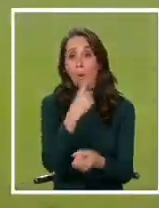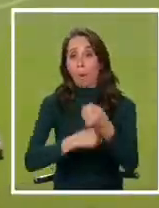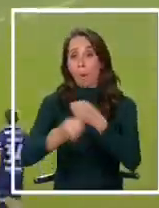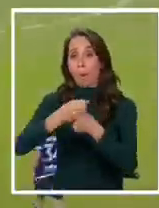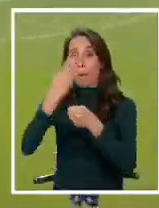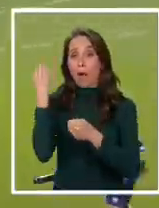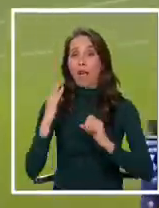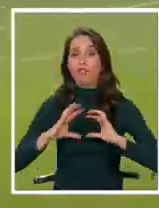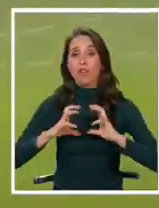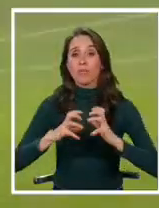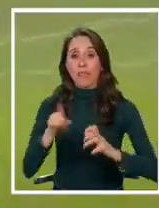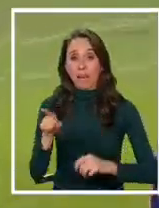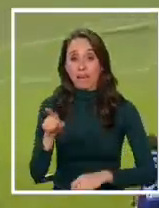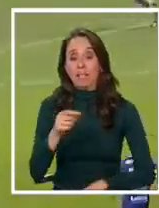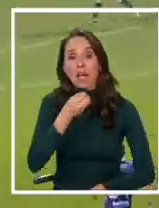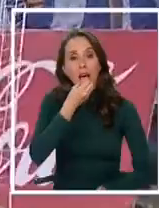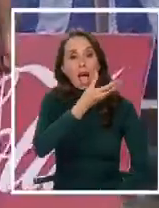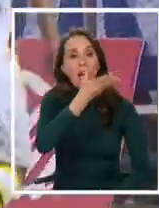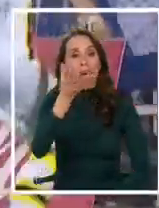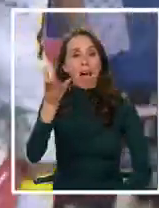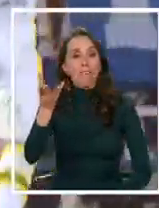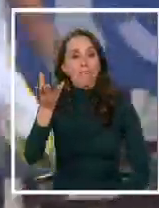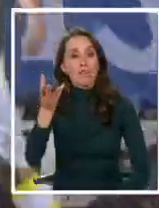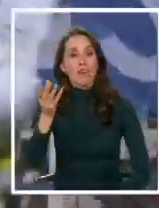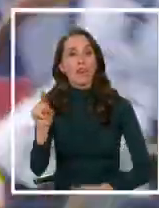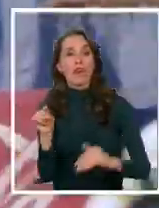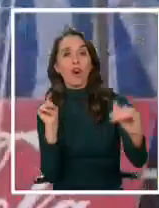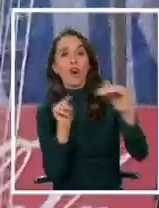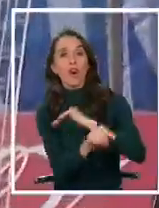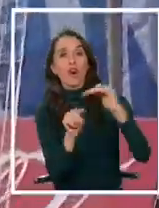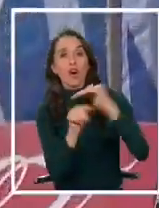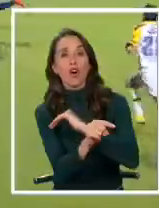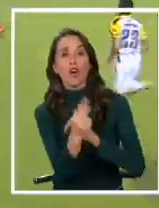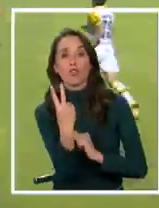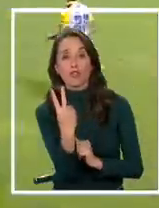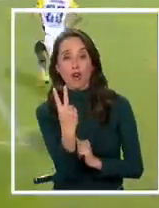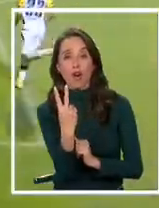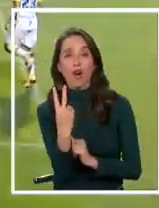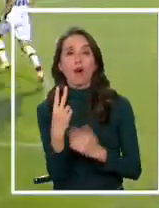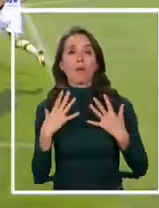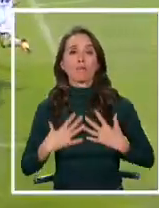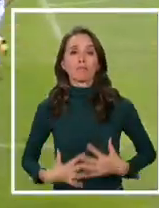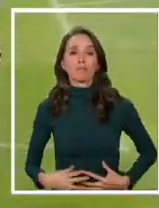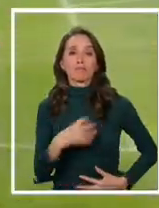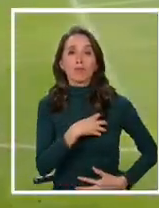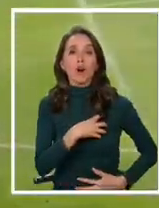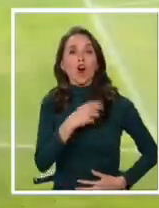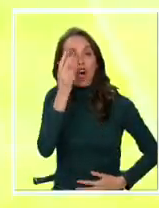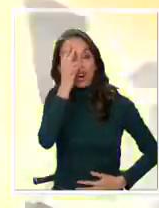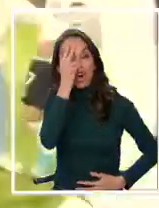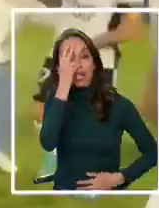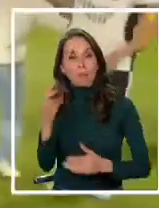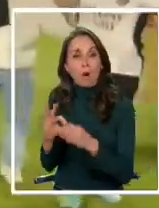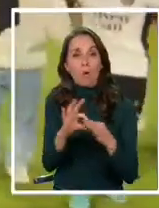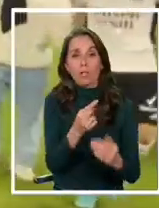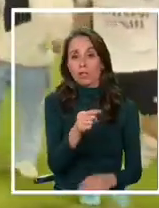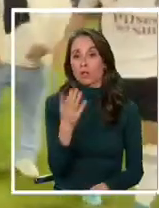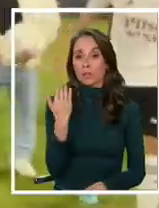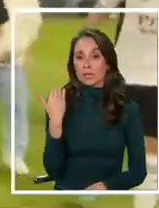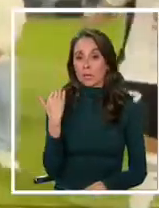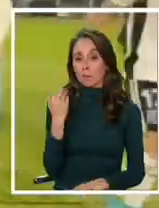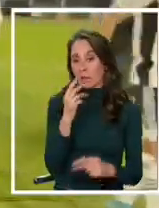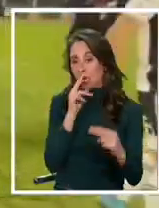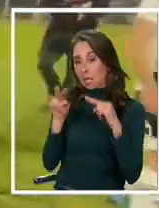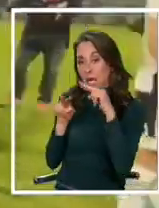año Esteban paredes daba estas declaraciones tras anotar dos goles jugando por coquimbo Unido pero hace un par de semanas dejó